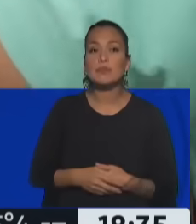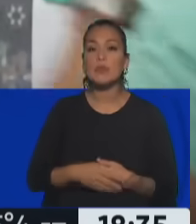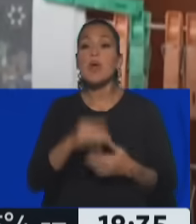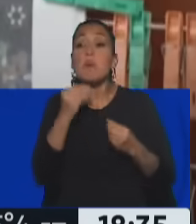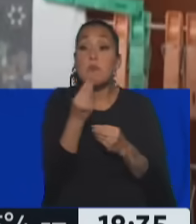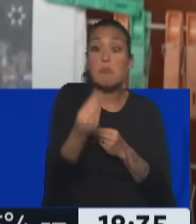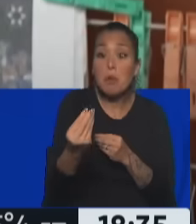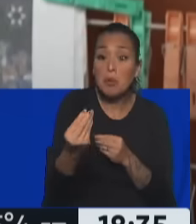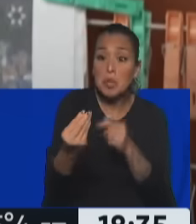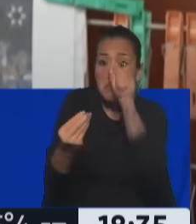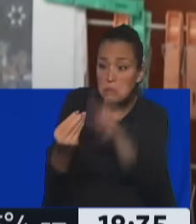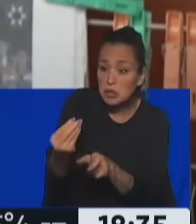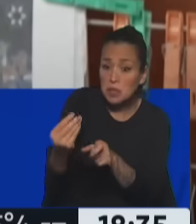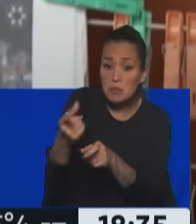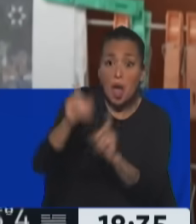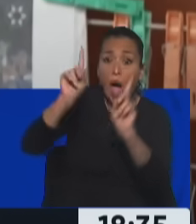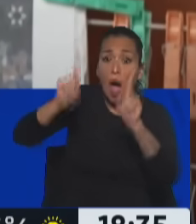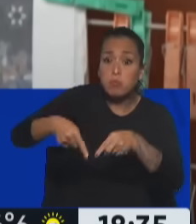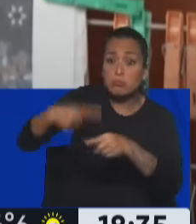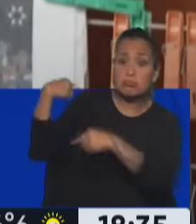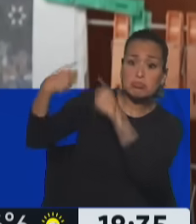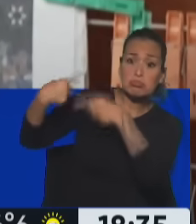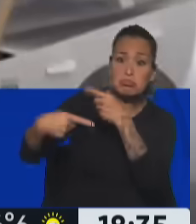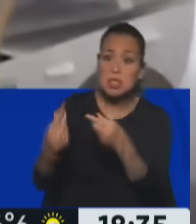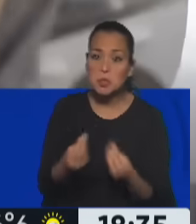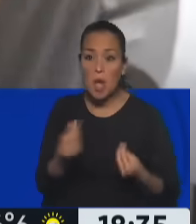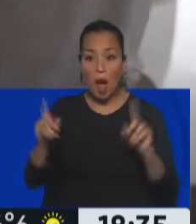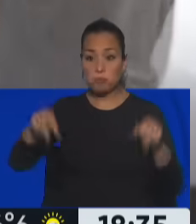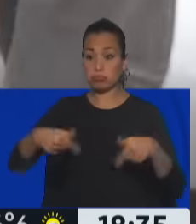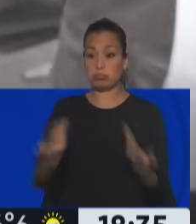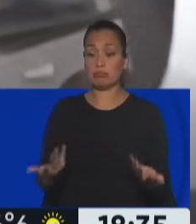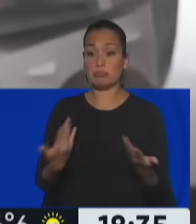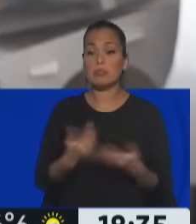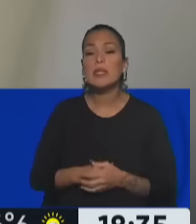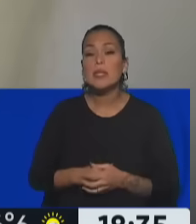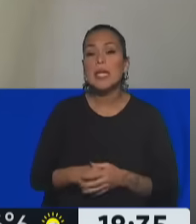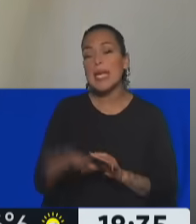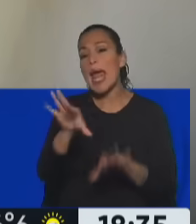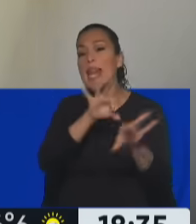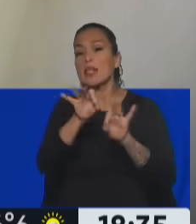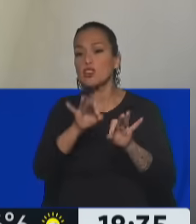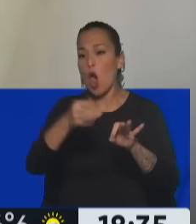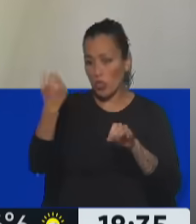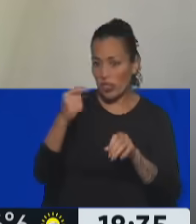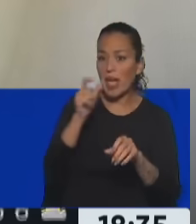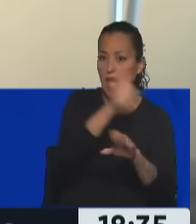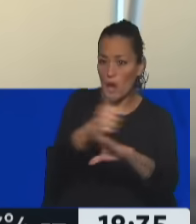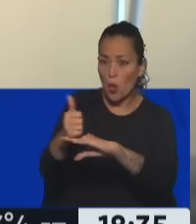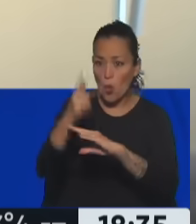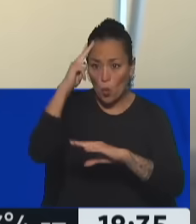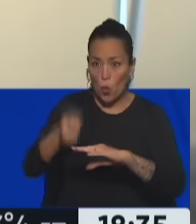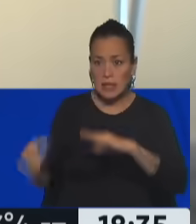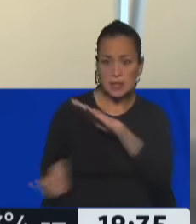no sabemos su trayectoria, su dedicación. La elección popular de jueces y magistrados es inédita en el